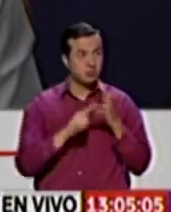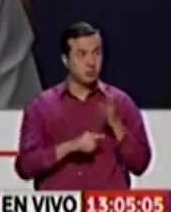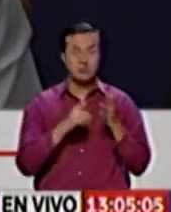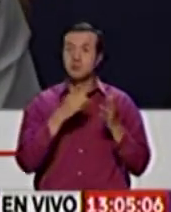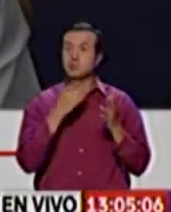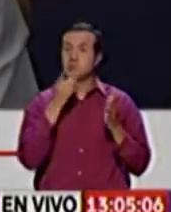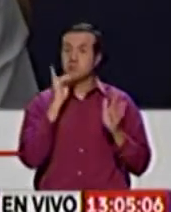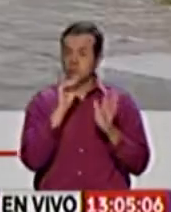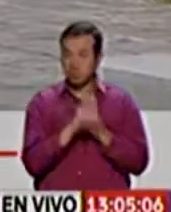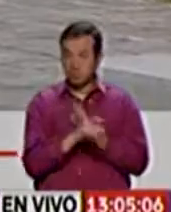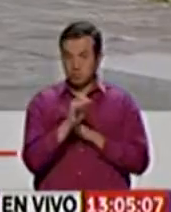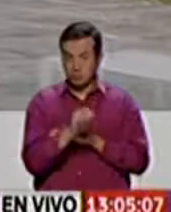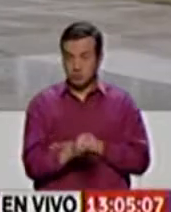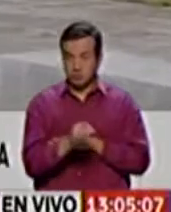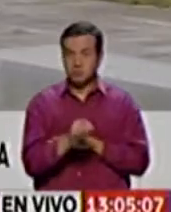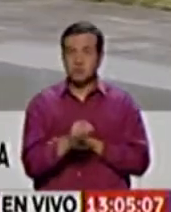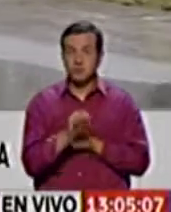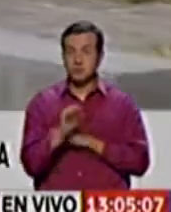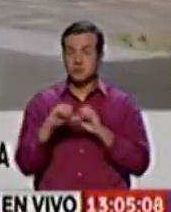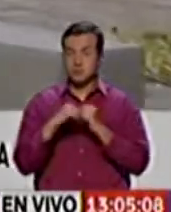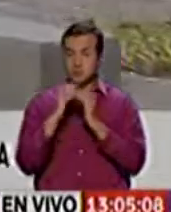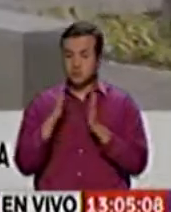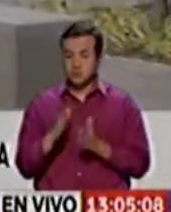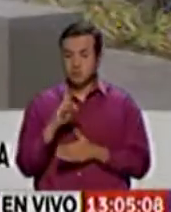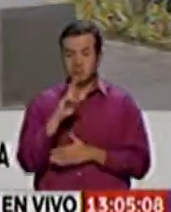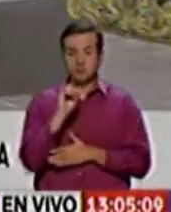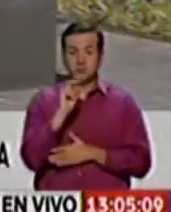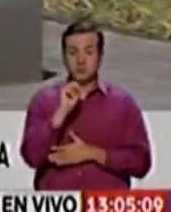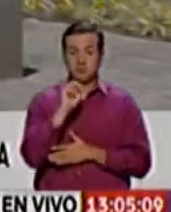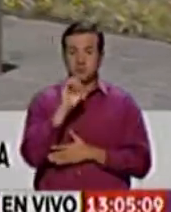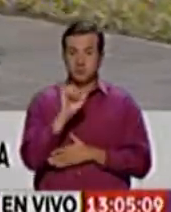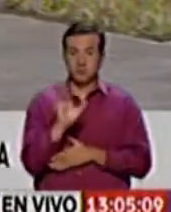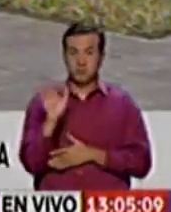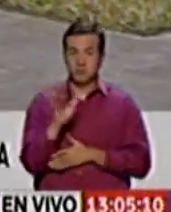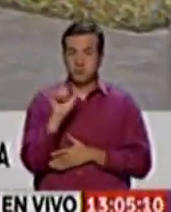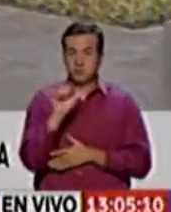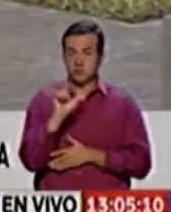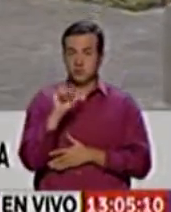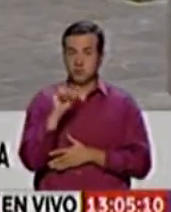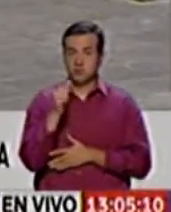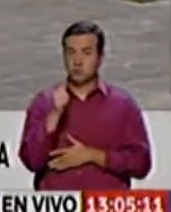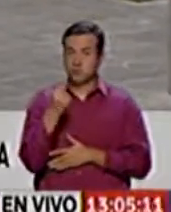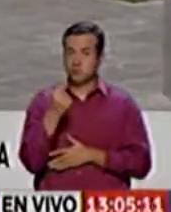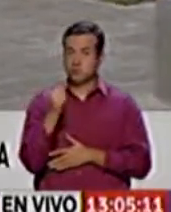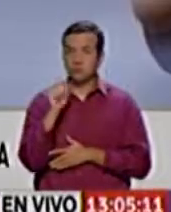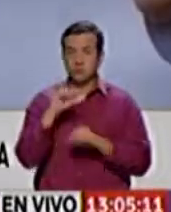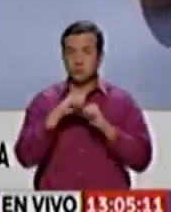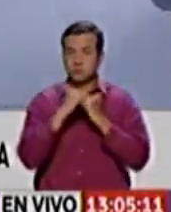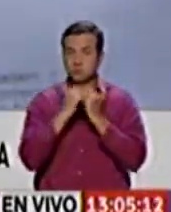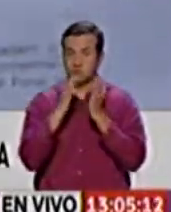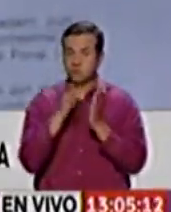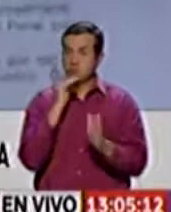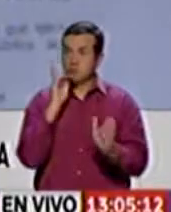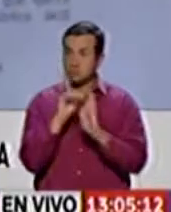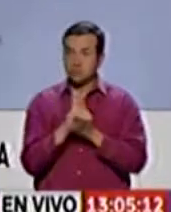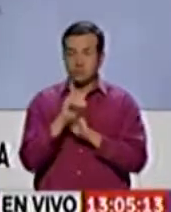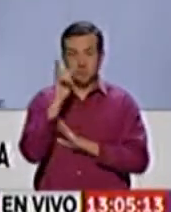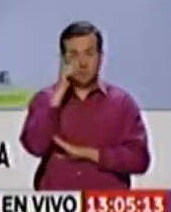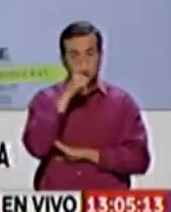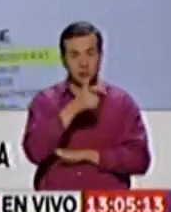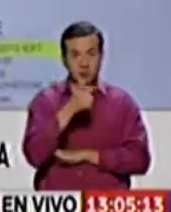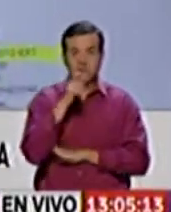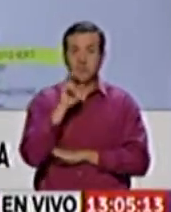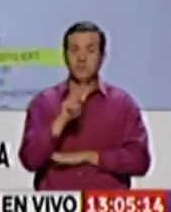formulará cargos. De su lado, el asambleísta Ronnie Aleaga, quien denunció a Galarza en el legislativo, entregó ante la